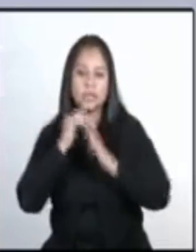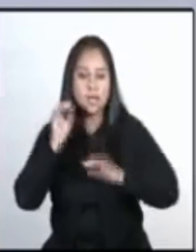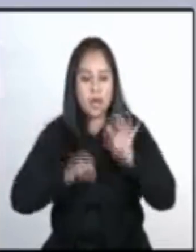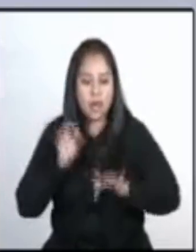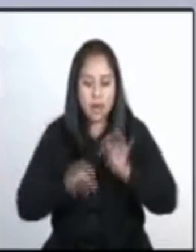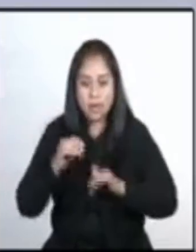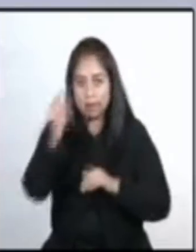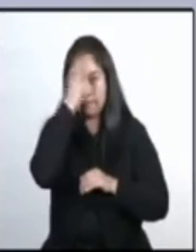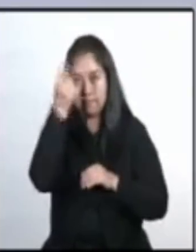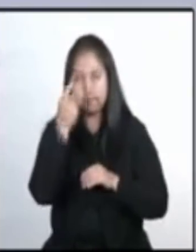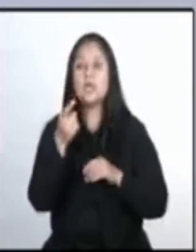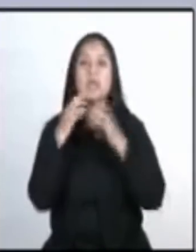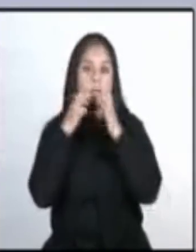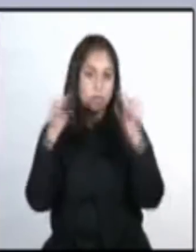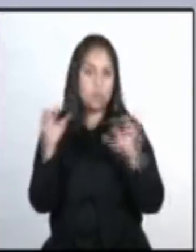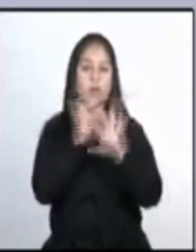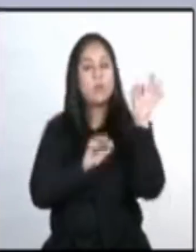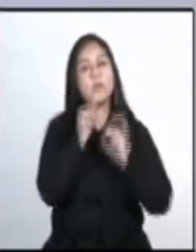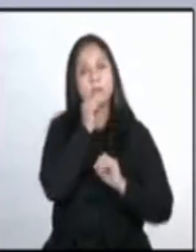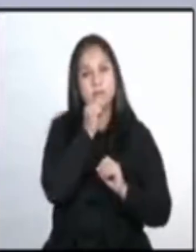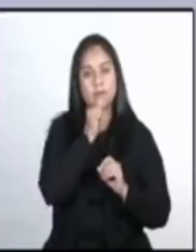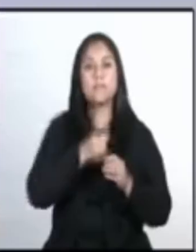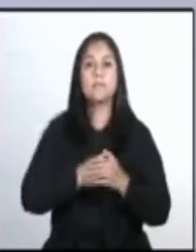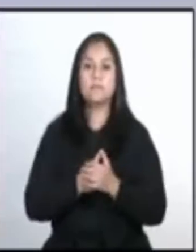tanto en el sector público como el privado.